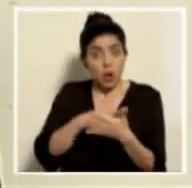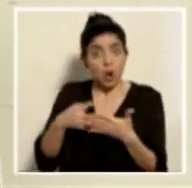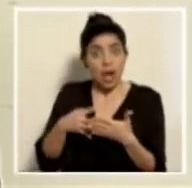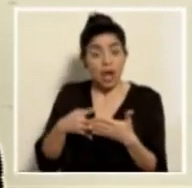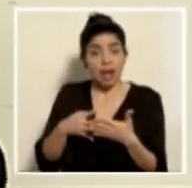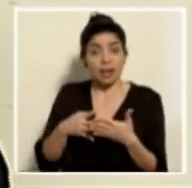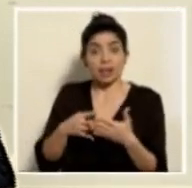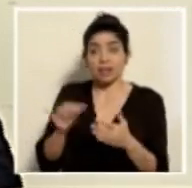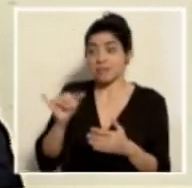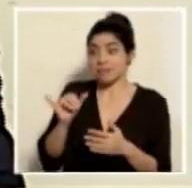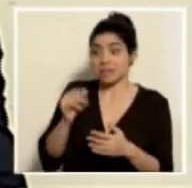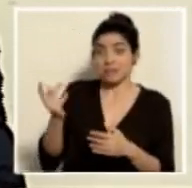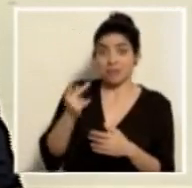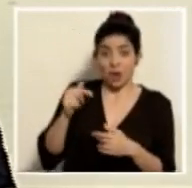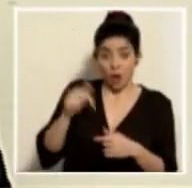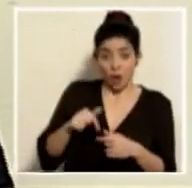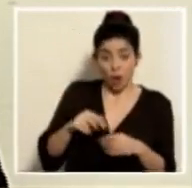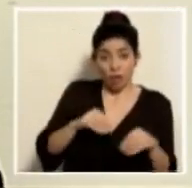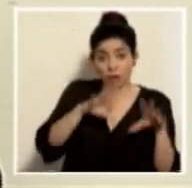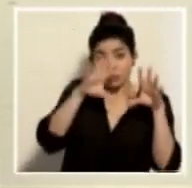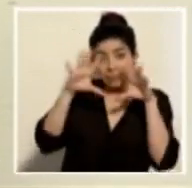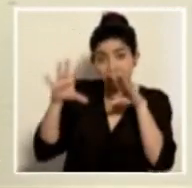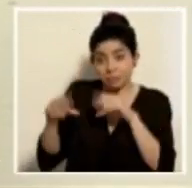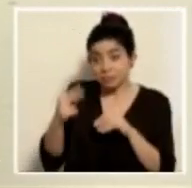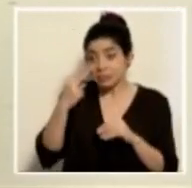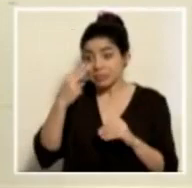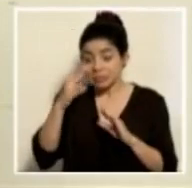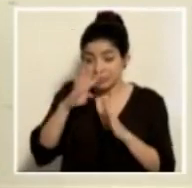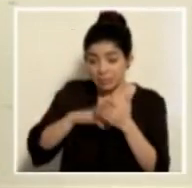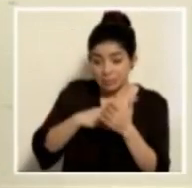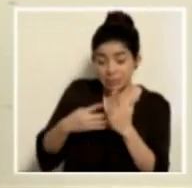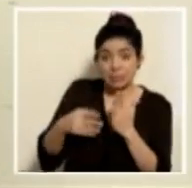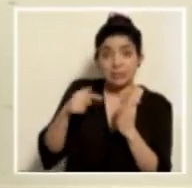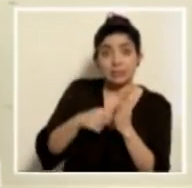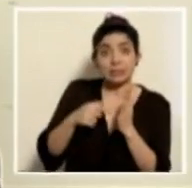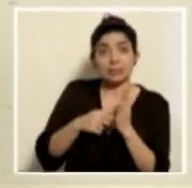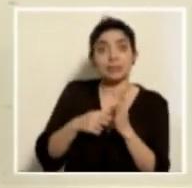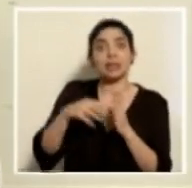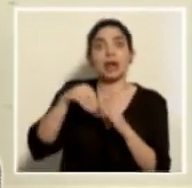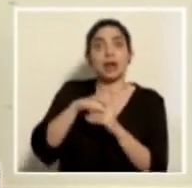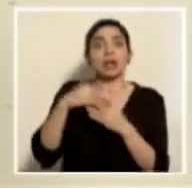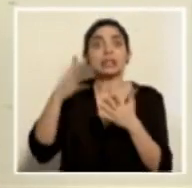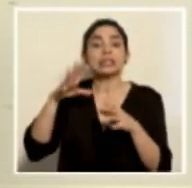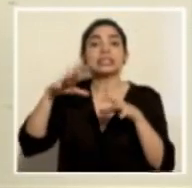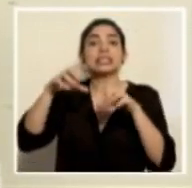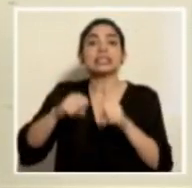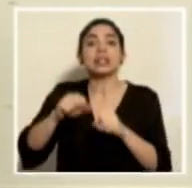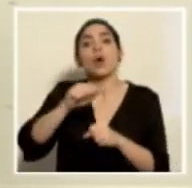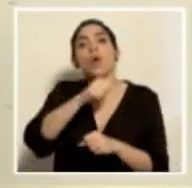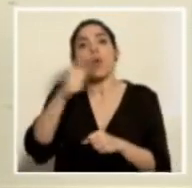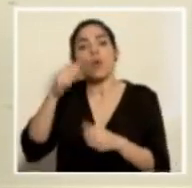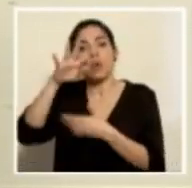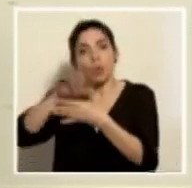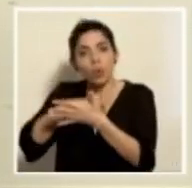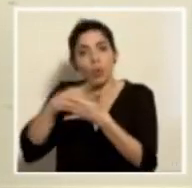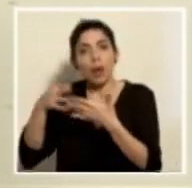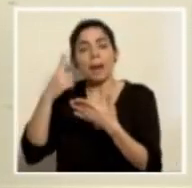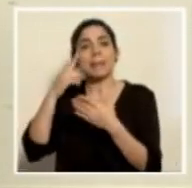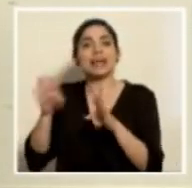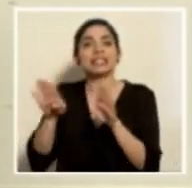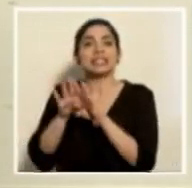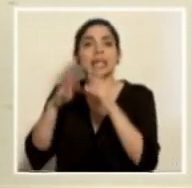la misma que tenemos que cerrar hoy para ver las medidas de pandemia, ya incluso me programaron otra siguiente para hacer el